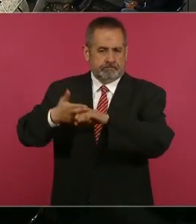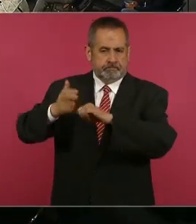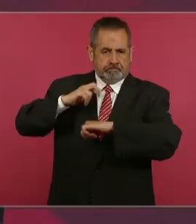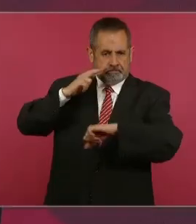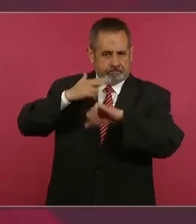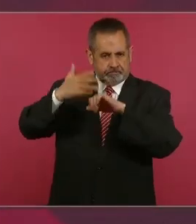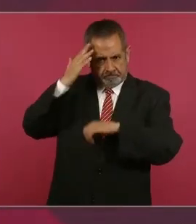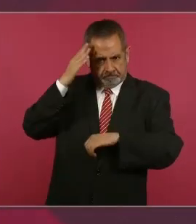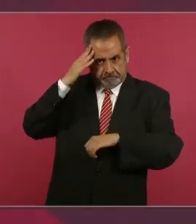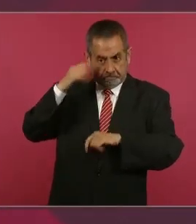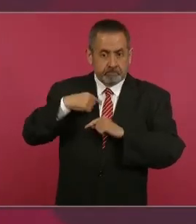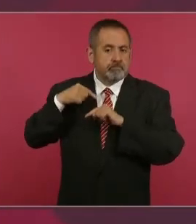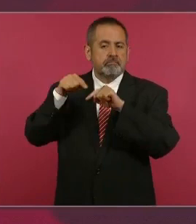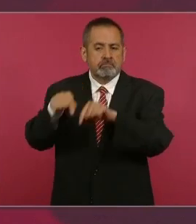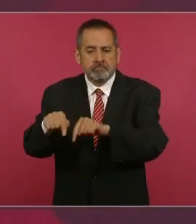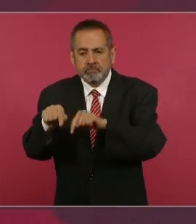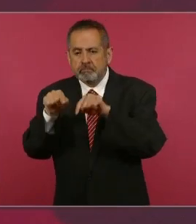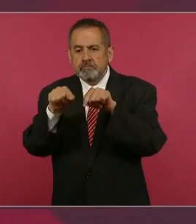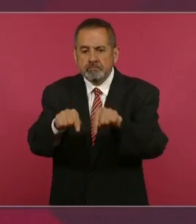para